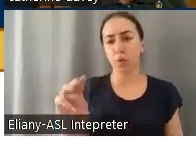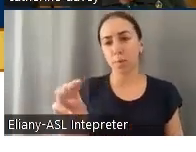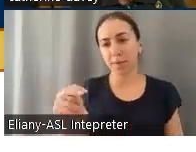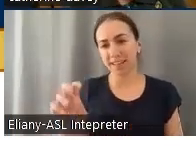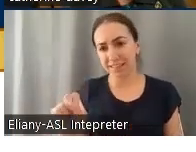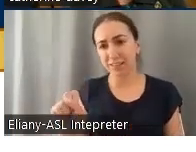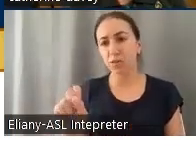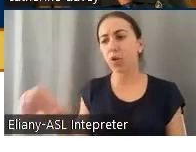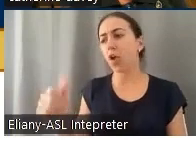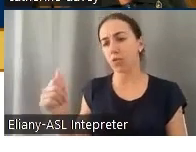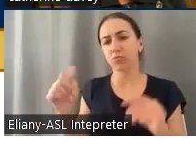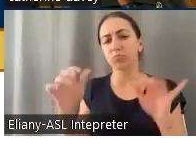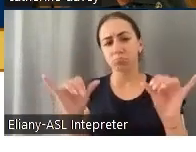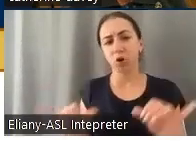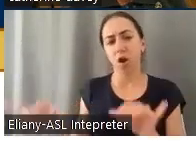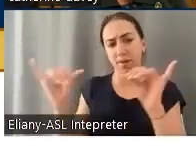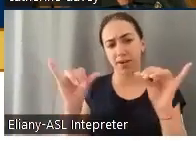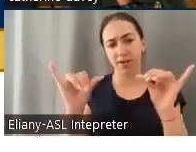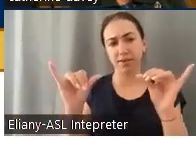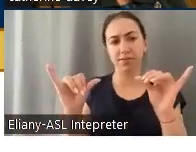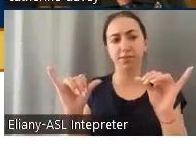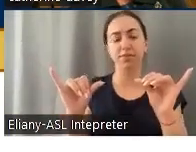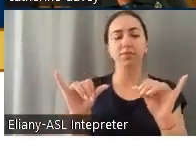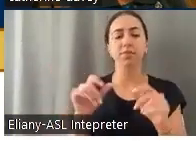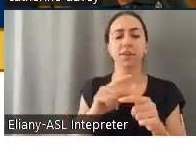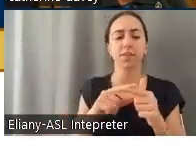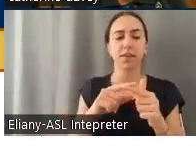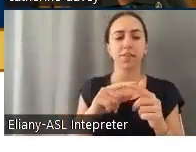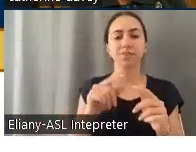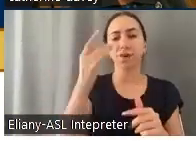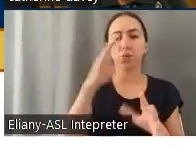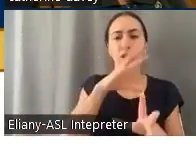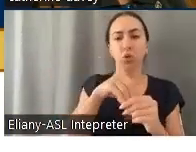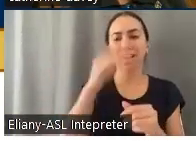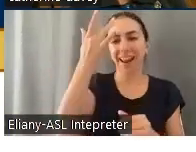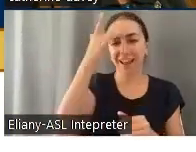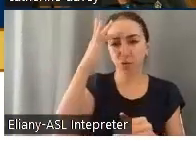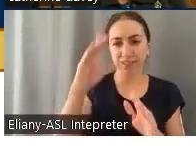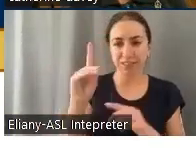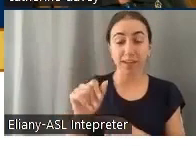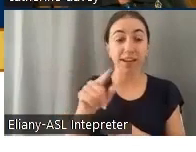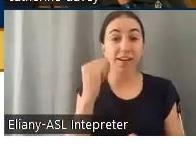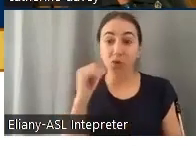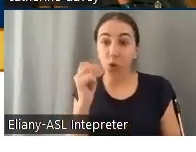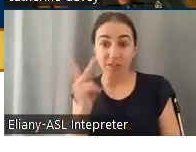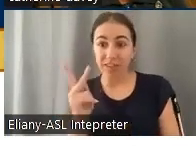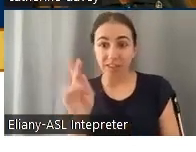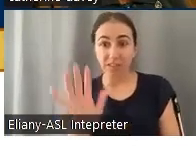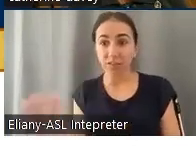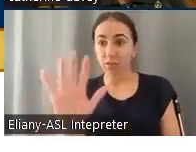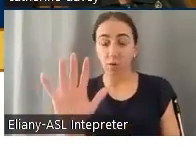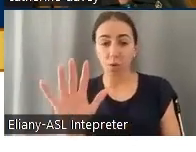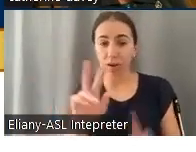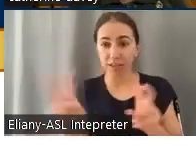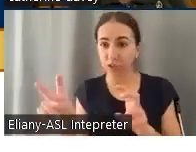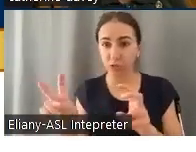por ejemplo Angelman's y otras que son muy comunes a las discapacidades intelectuales. Entonces,